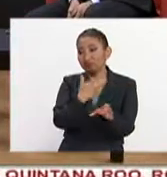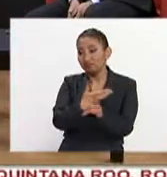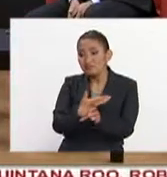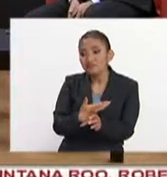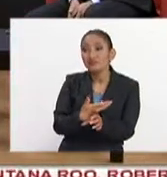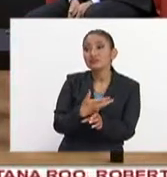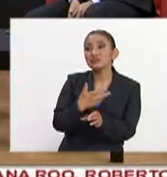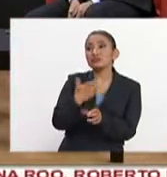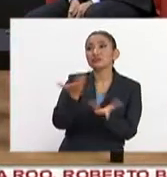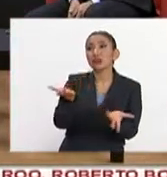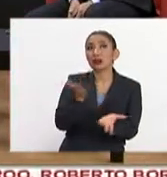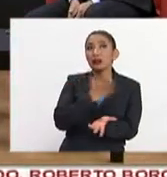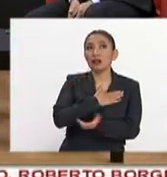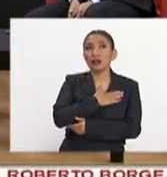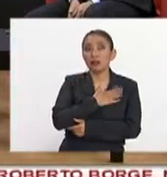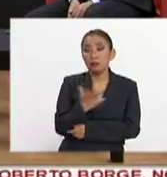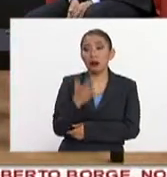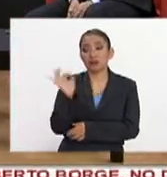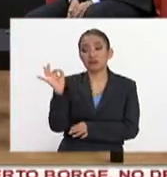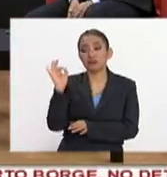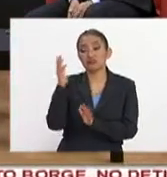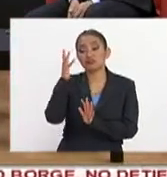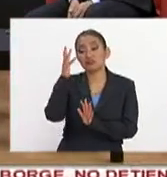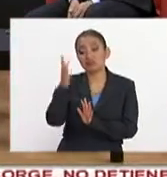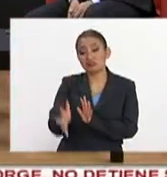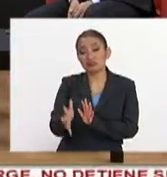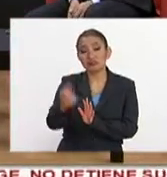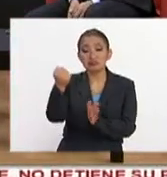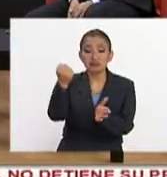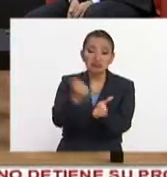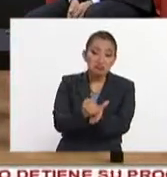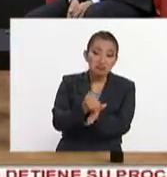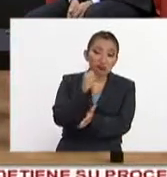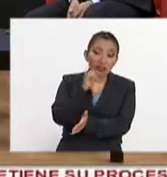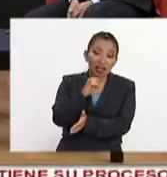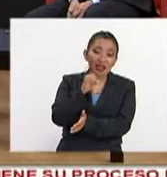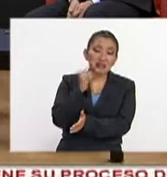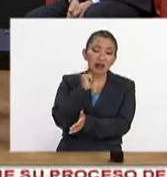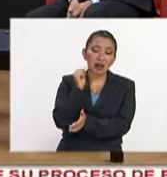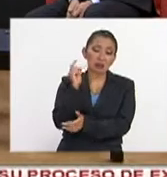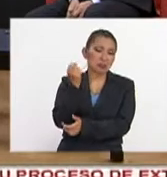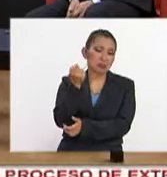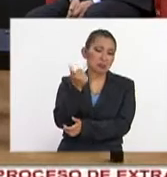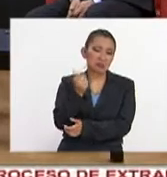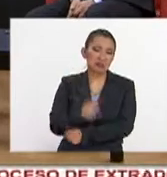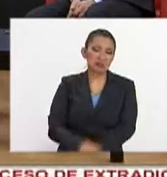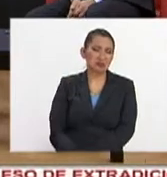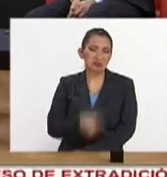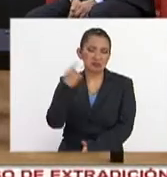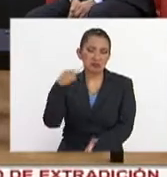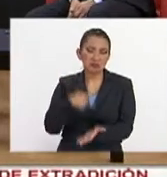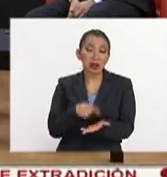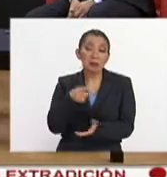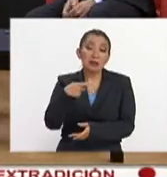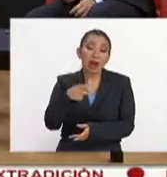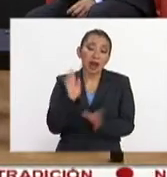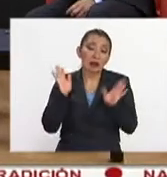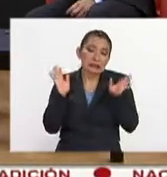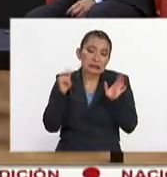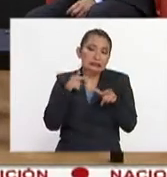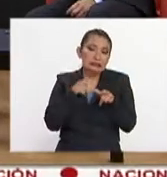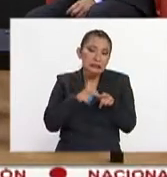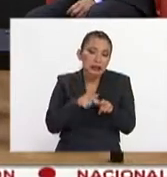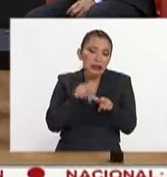es que las probabilidades de que sea aprobada por el Senado son bajas, pero